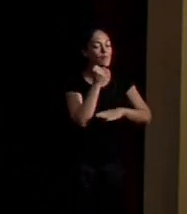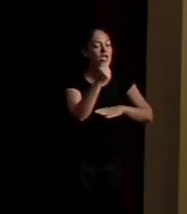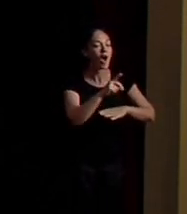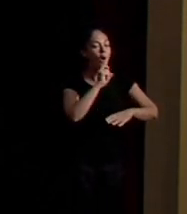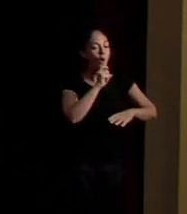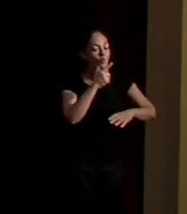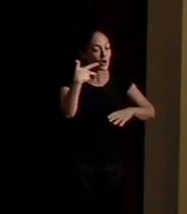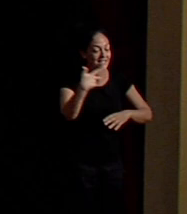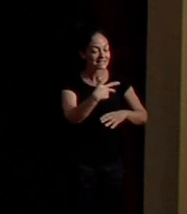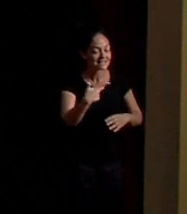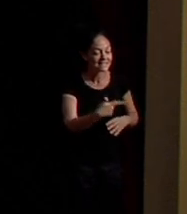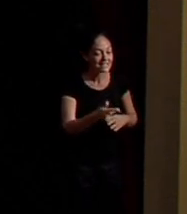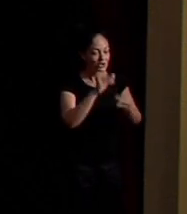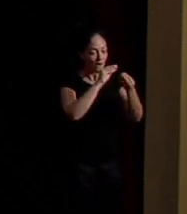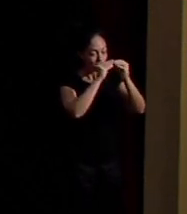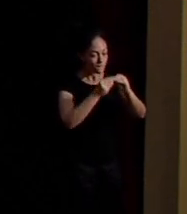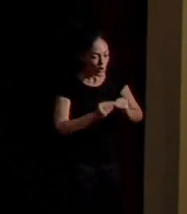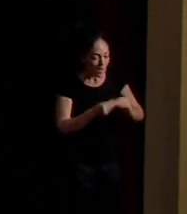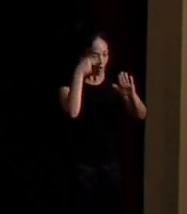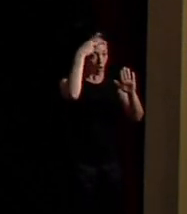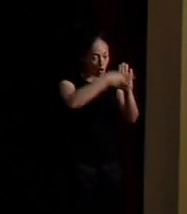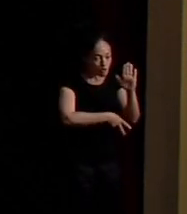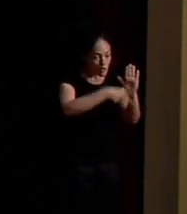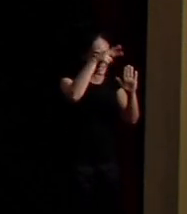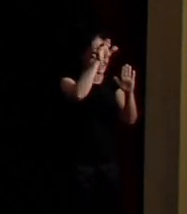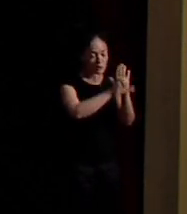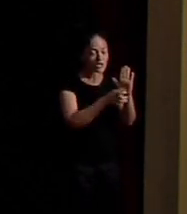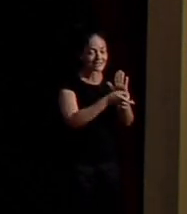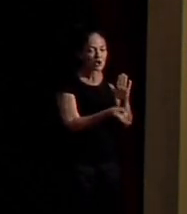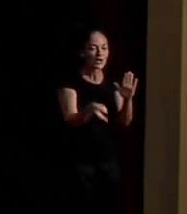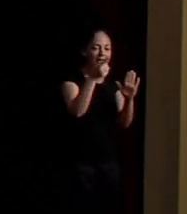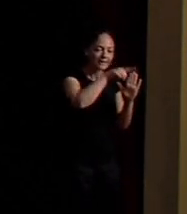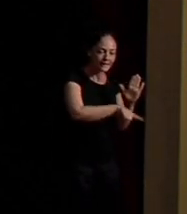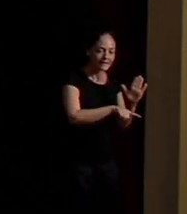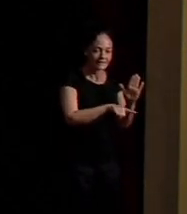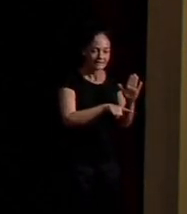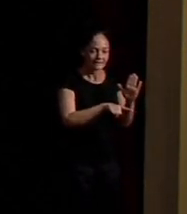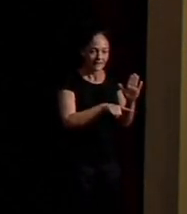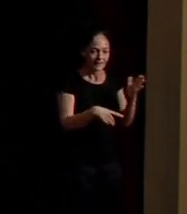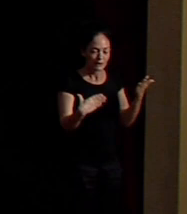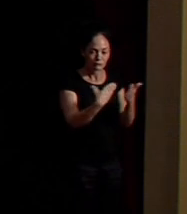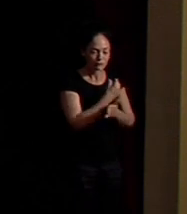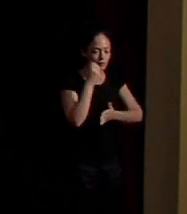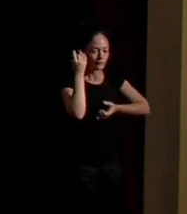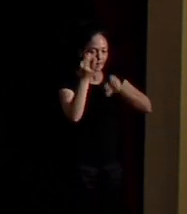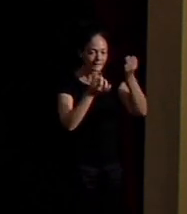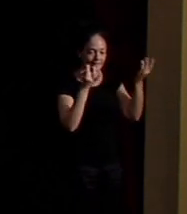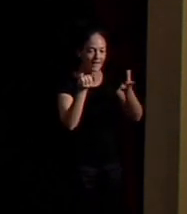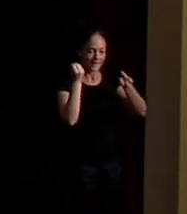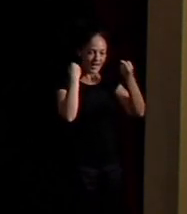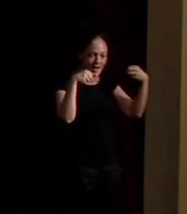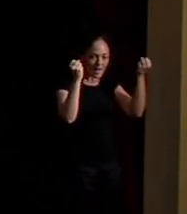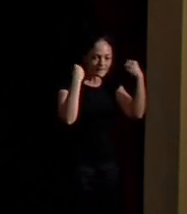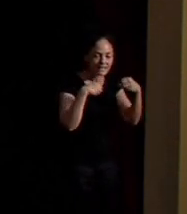solamente está formado por un conjunto de normas e instituciones, sino que también forman parte todas esas actividades y prácticas